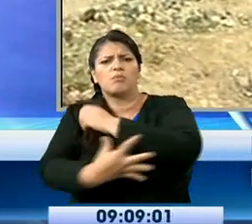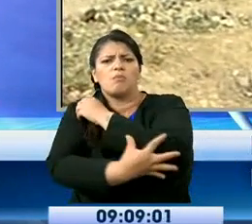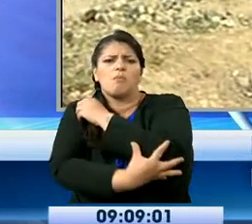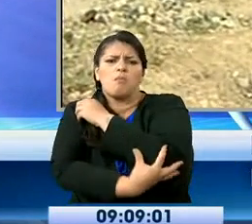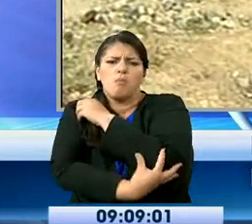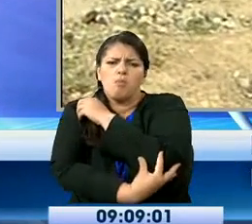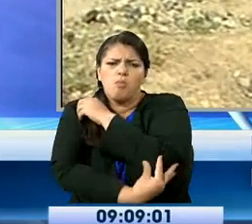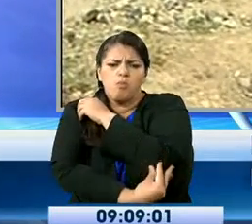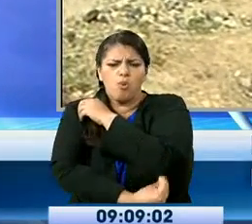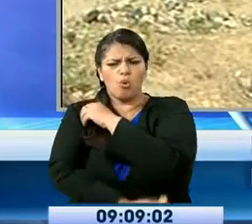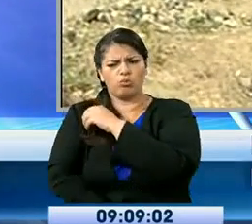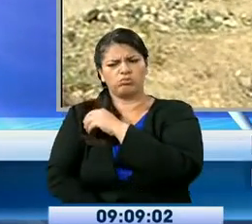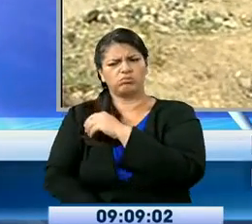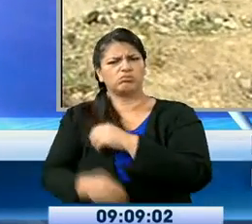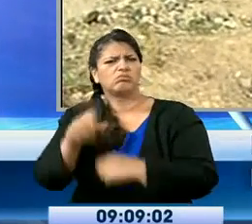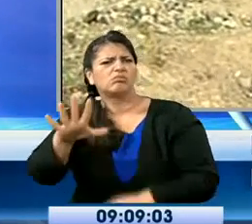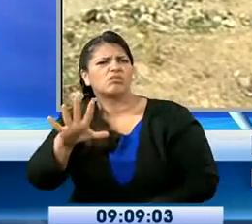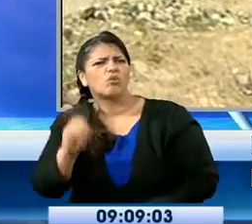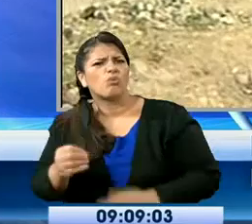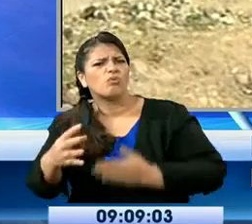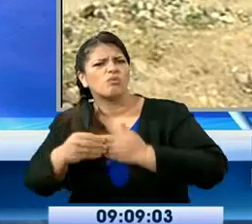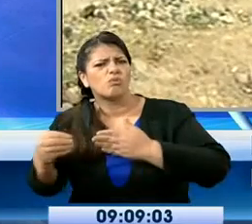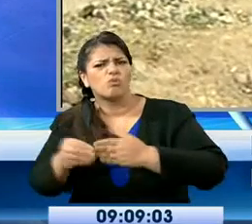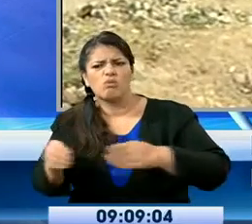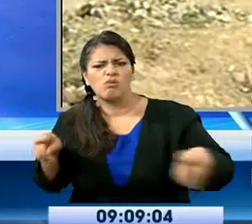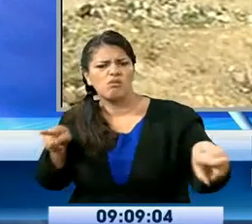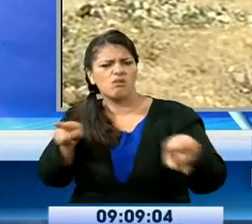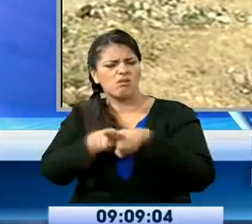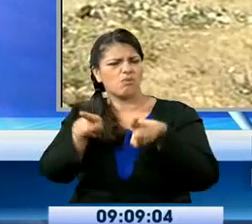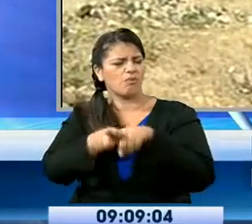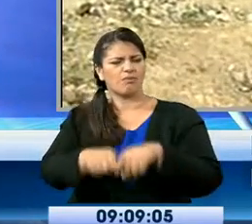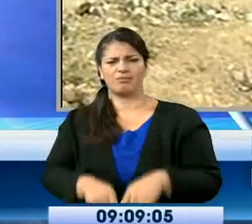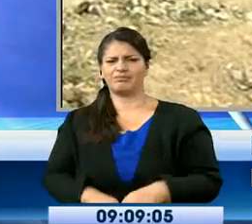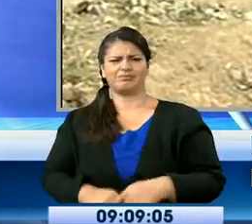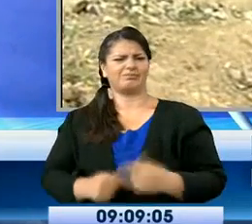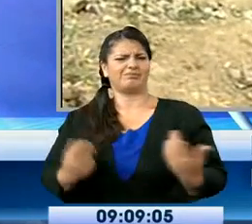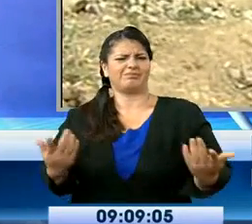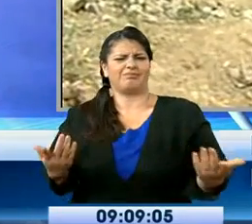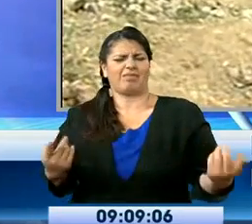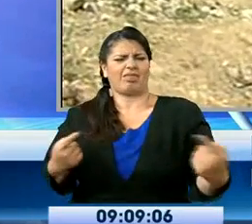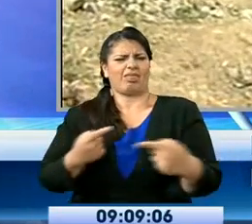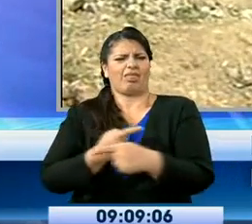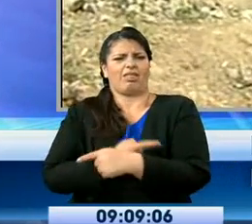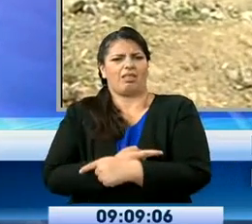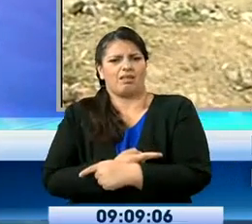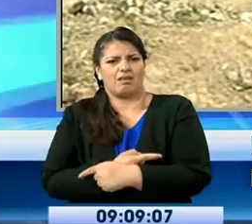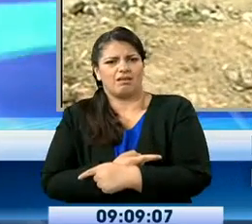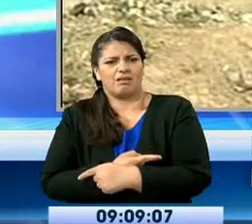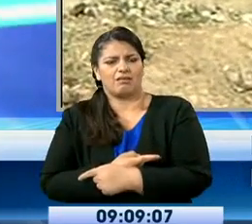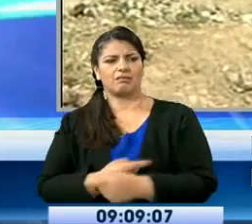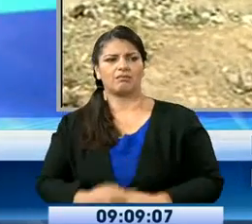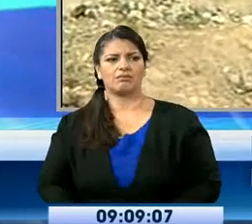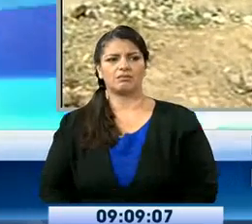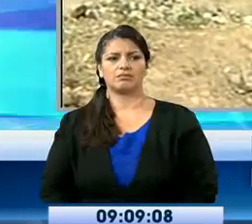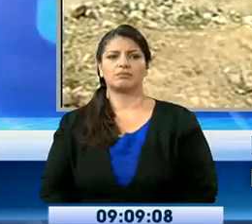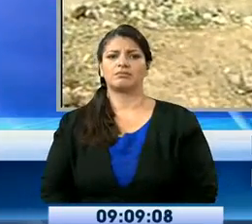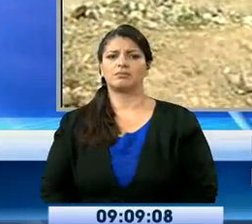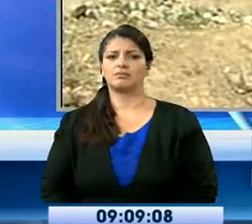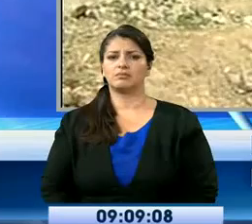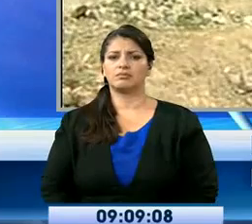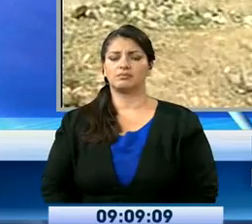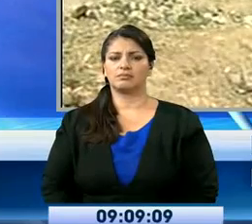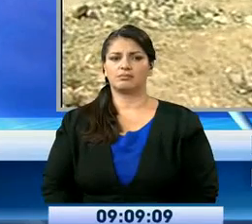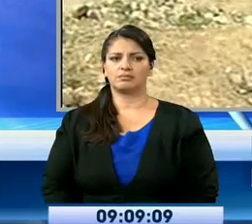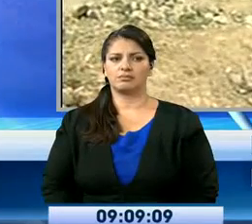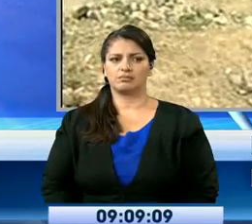familias humildes, paguen tanto en energía eléctrica que lo paga, insisto, otra persona que sí tiene la posibilidad